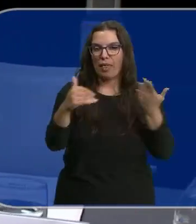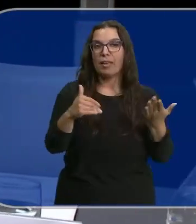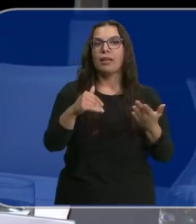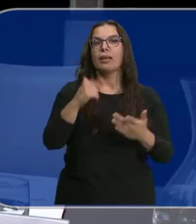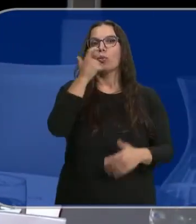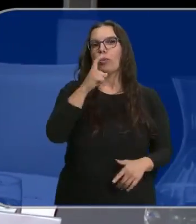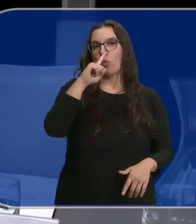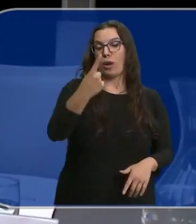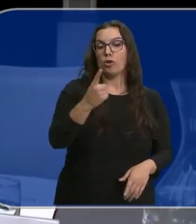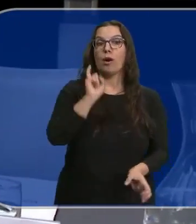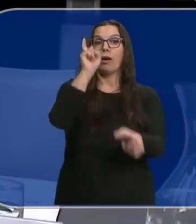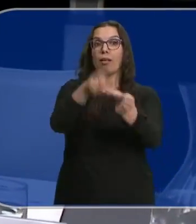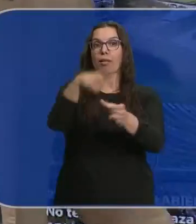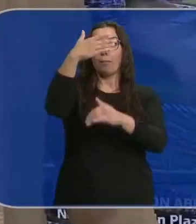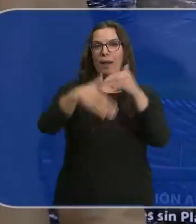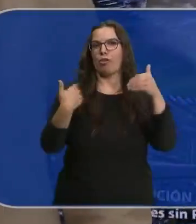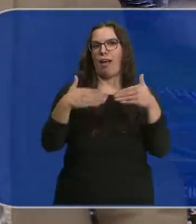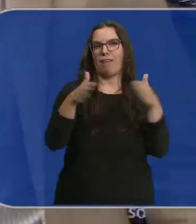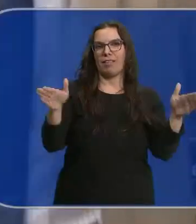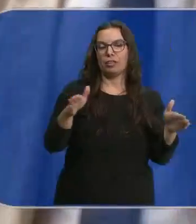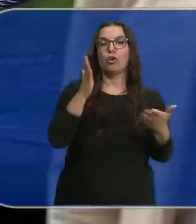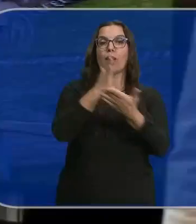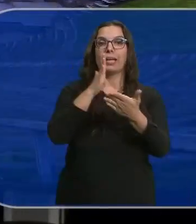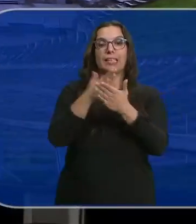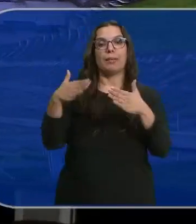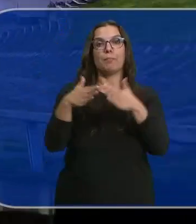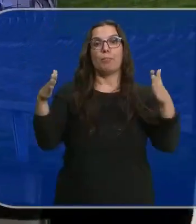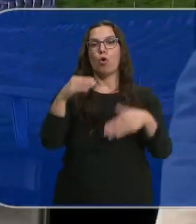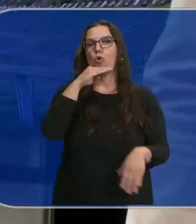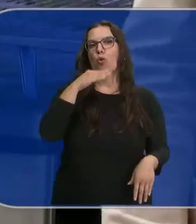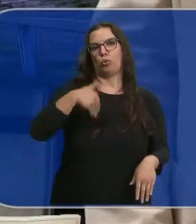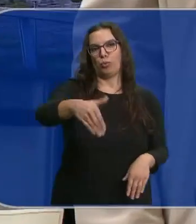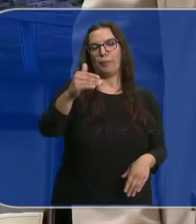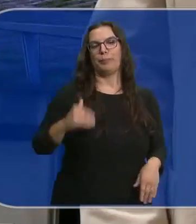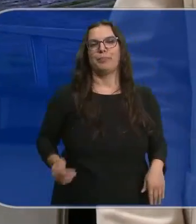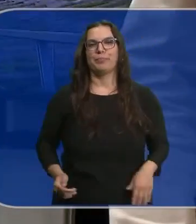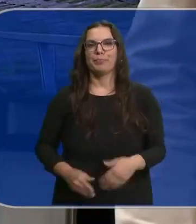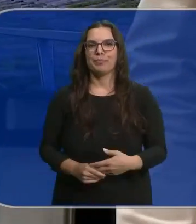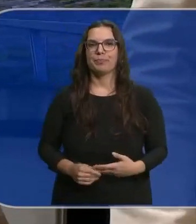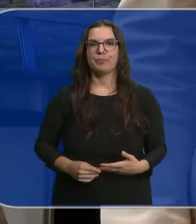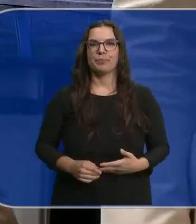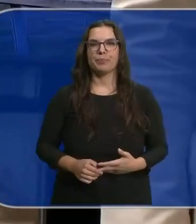un año. El plazo para inscribirse ya está abierto y las clases comenzarán en octubre.